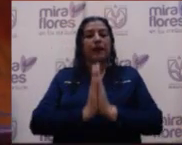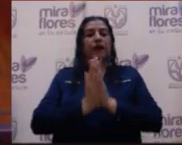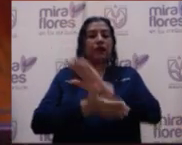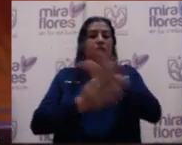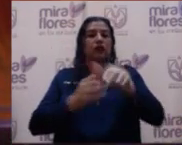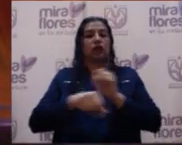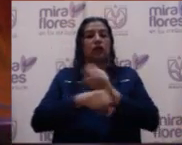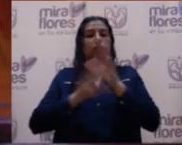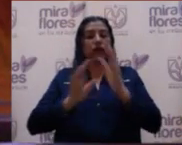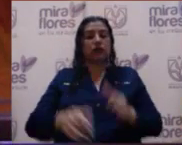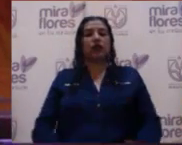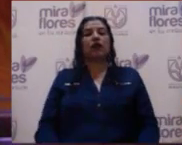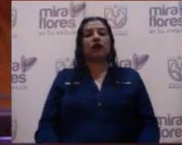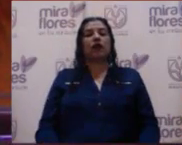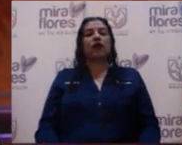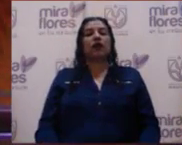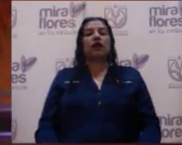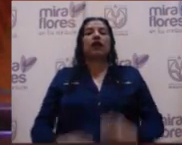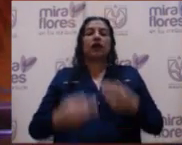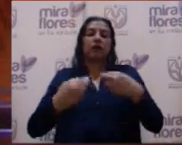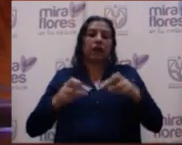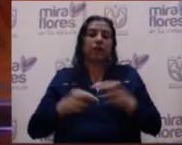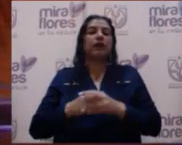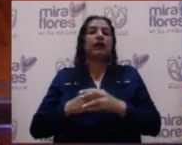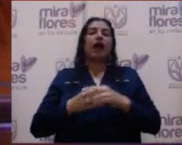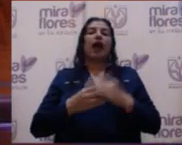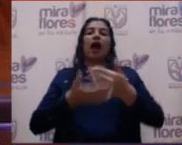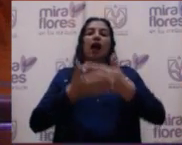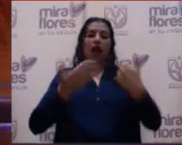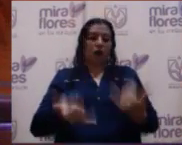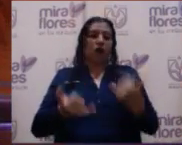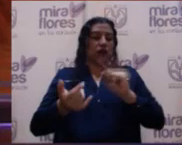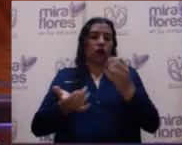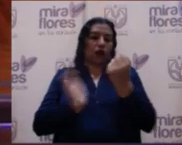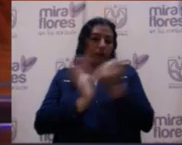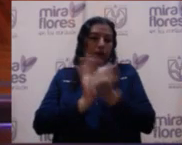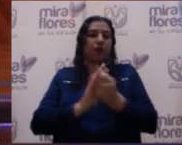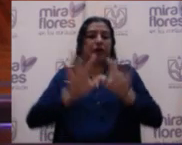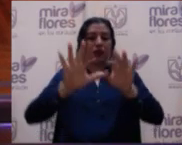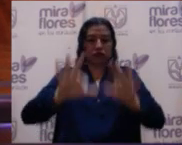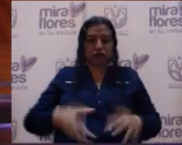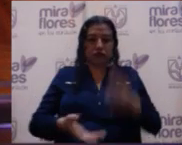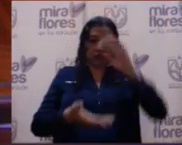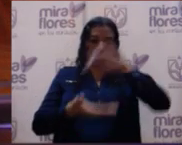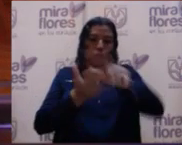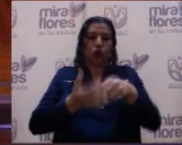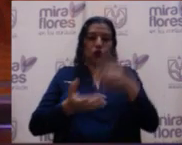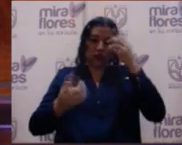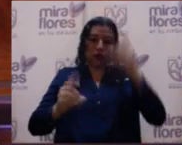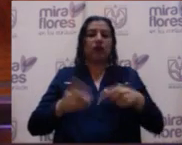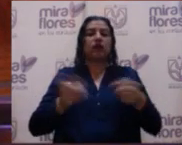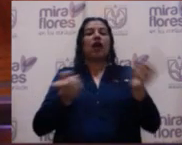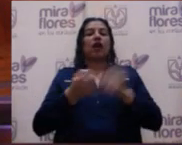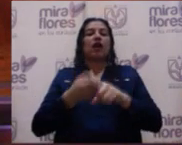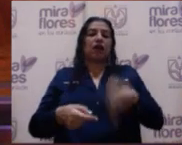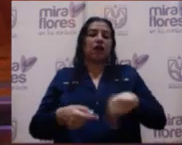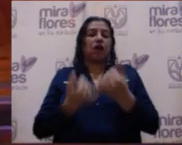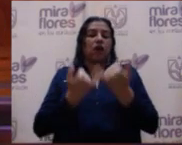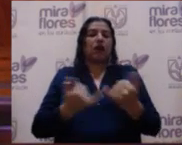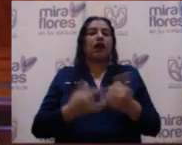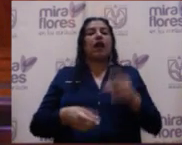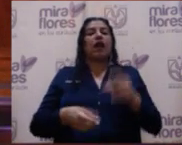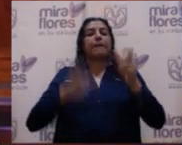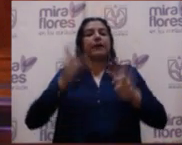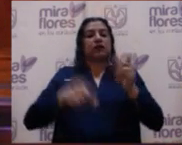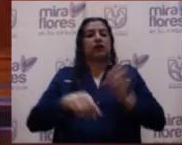miembros del Consejo que se sirvan exonerar de la aprobación del acta para la ejecución inmediata de los acuerdos tomados esta mañana. Aquellos miembros del